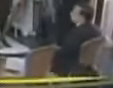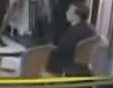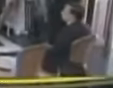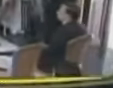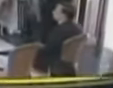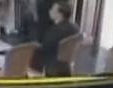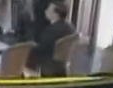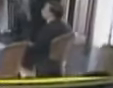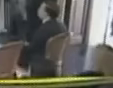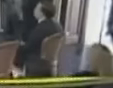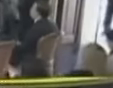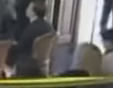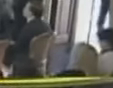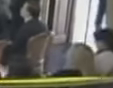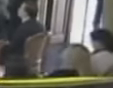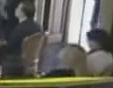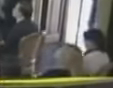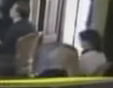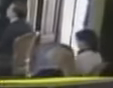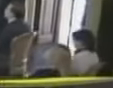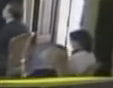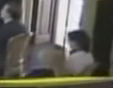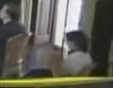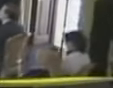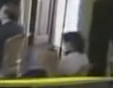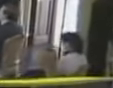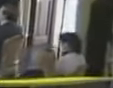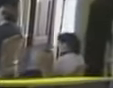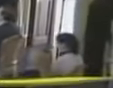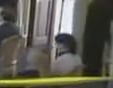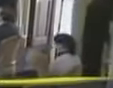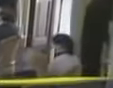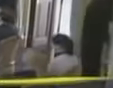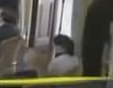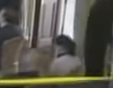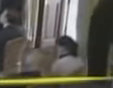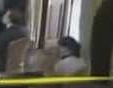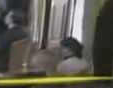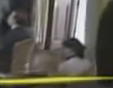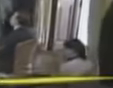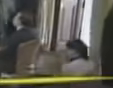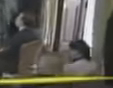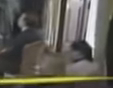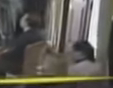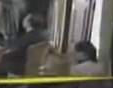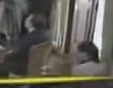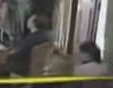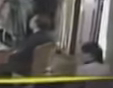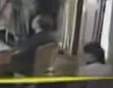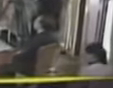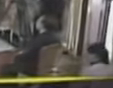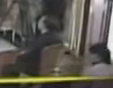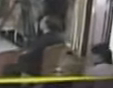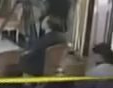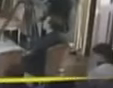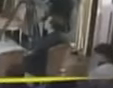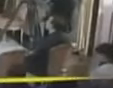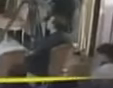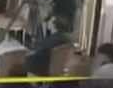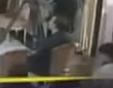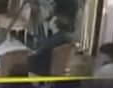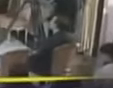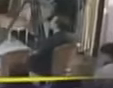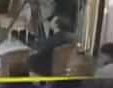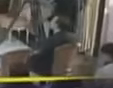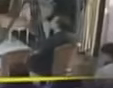Acuerdos sobre lapso de ejecución de la unidad área Manaquín Cocuina. Firman por Venezuela